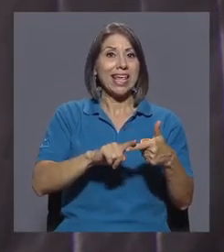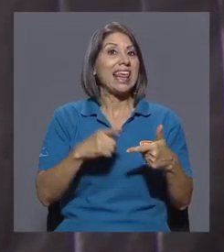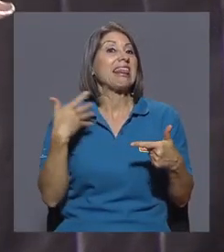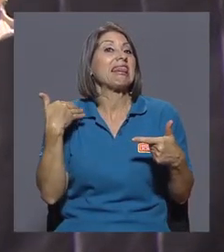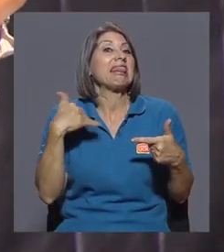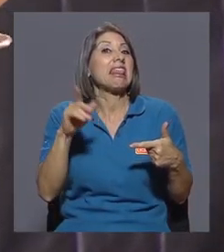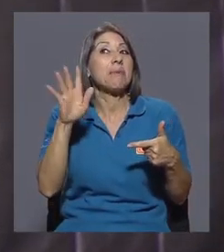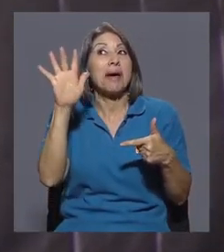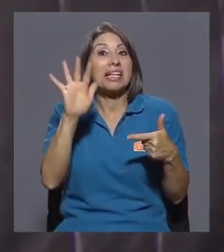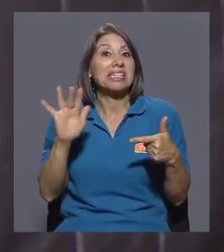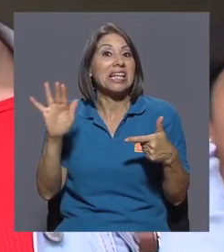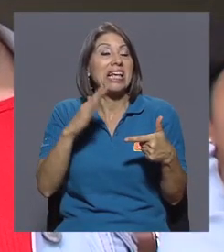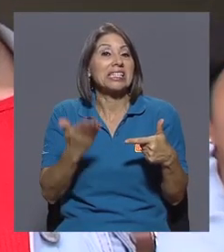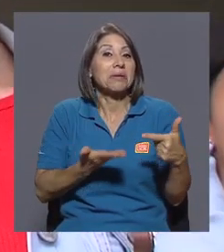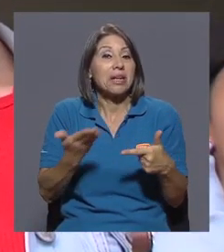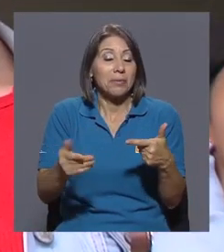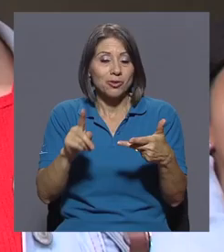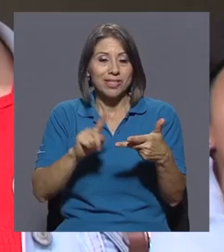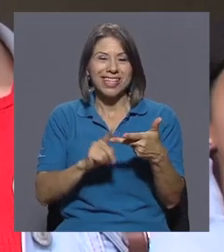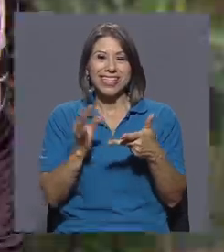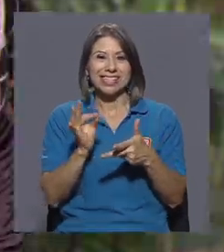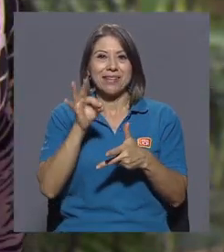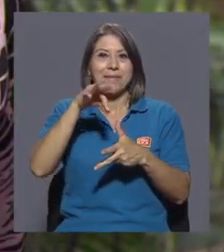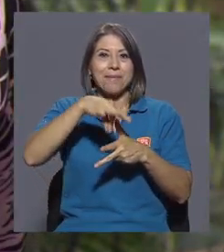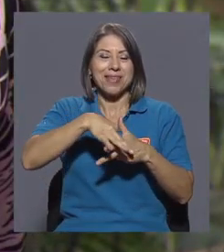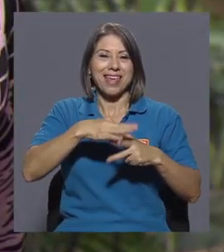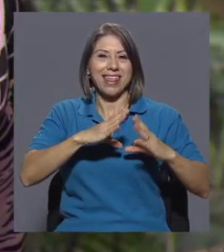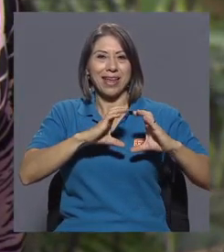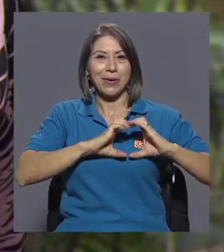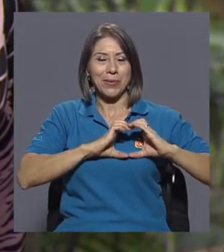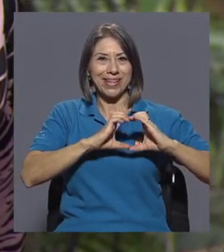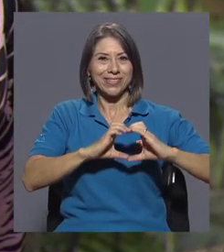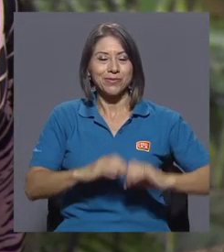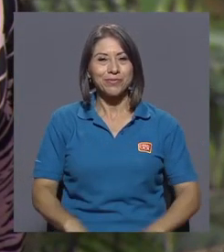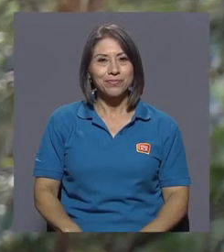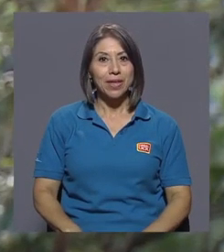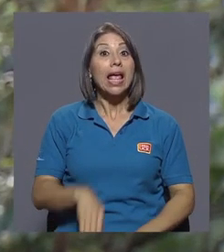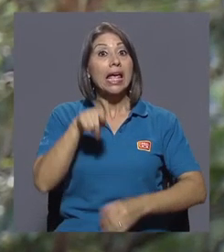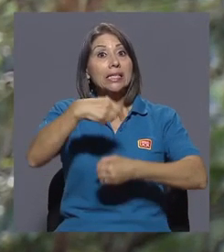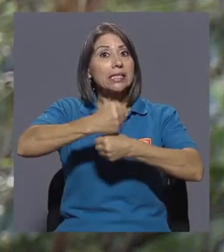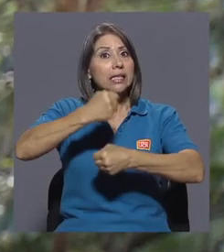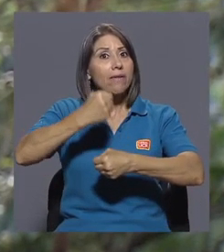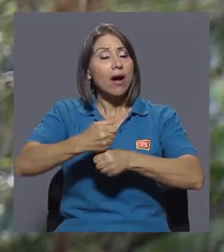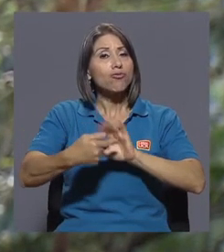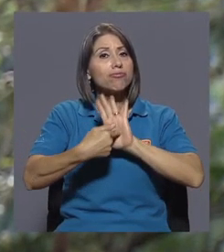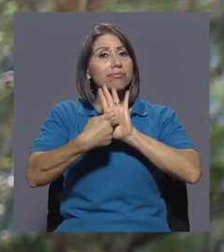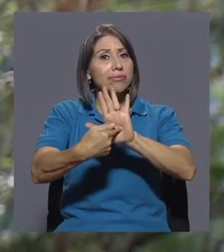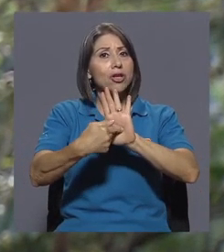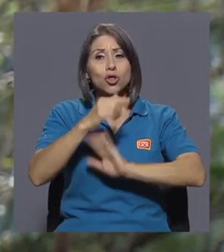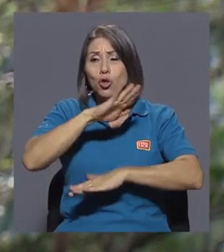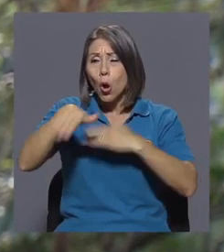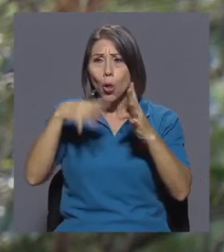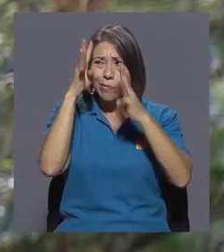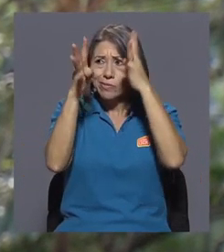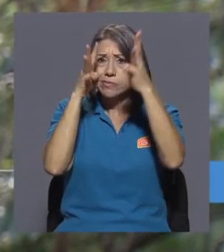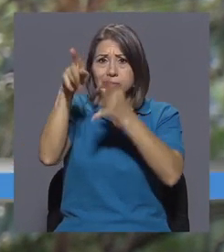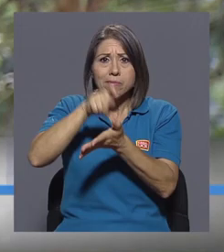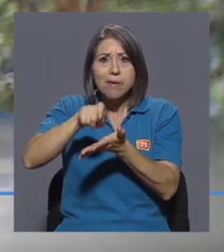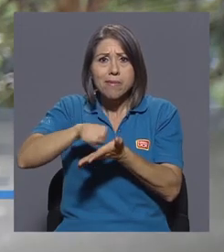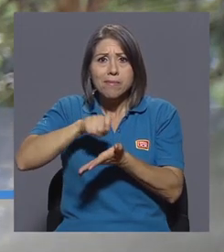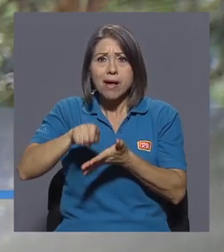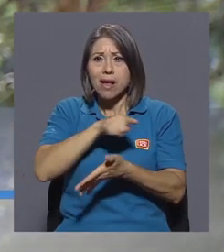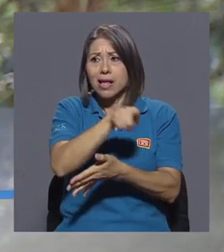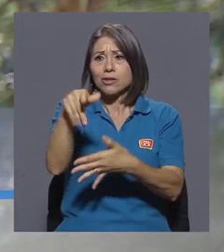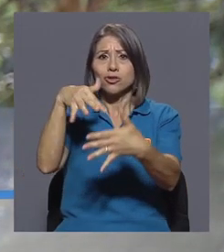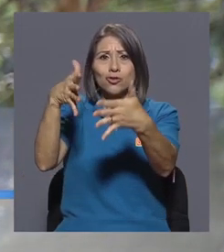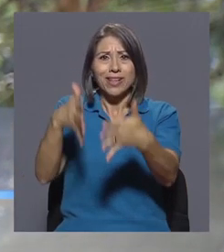y semilla de corazón es el trabajo que se viene a presentar aquí todo es creación y producción de los estudiantes durante los trabajos